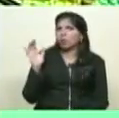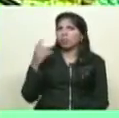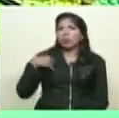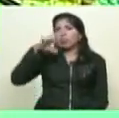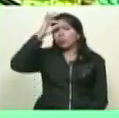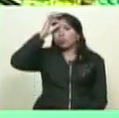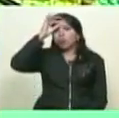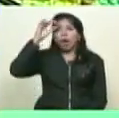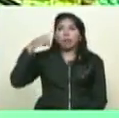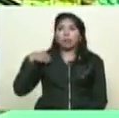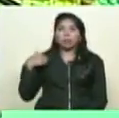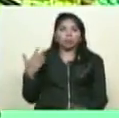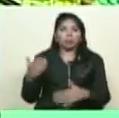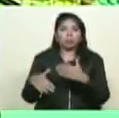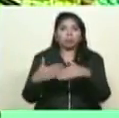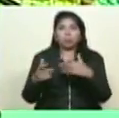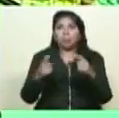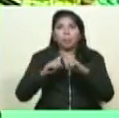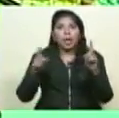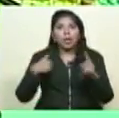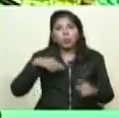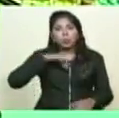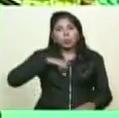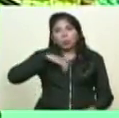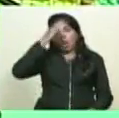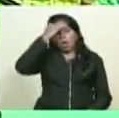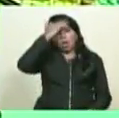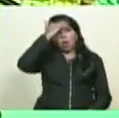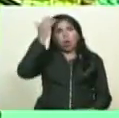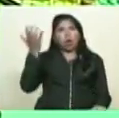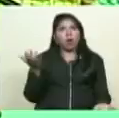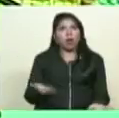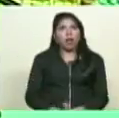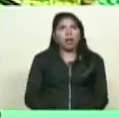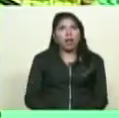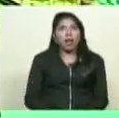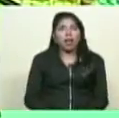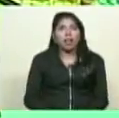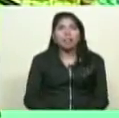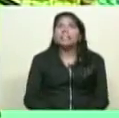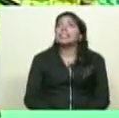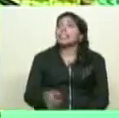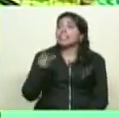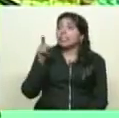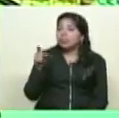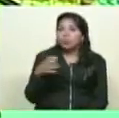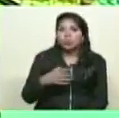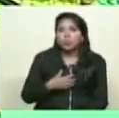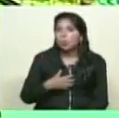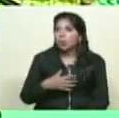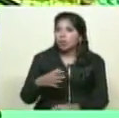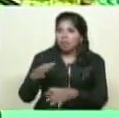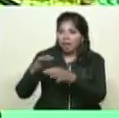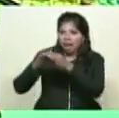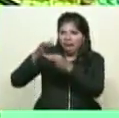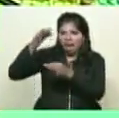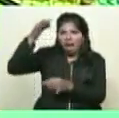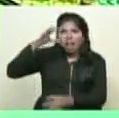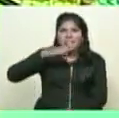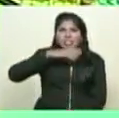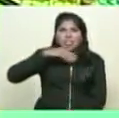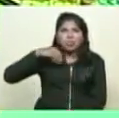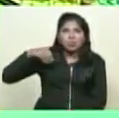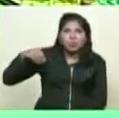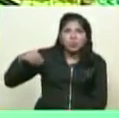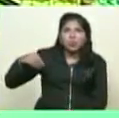que lo está cometiendo. Y tú le dices, mire, camarada, no meta la caña de azúcar así. Y él